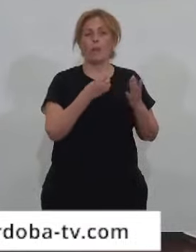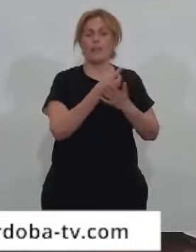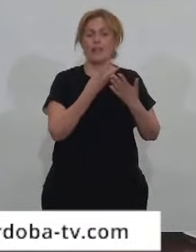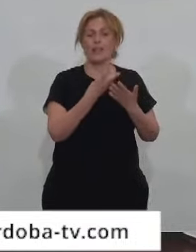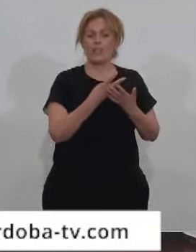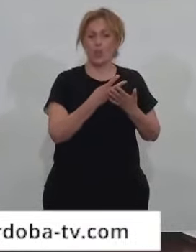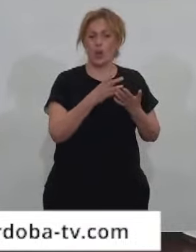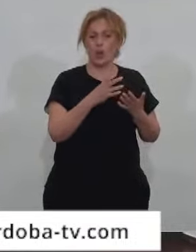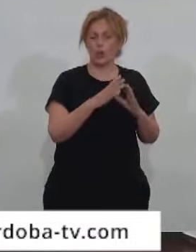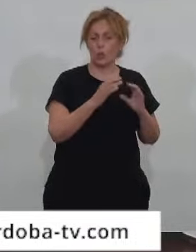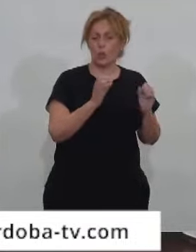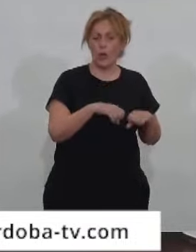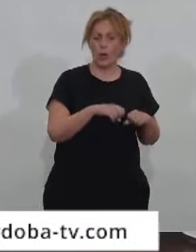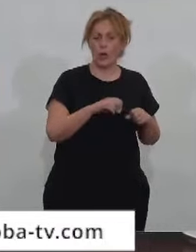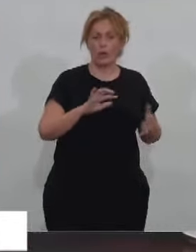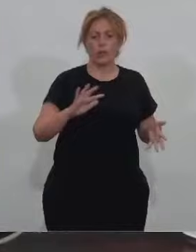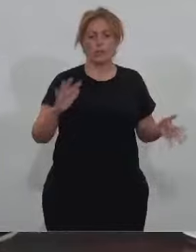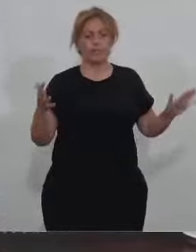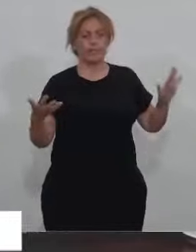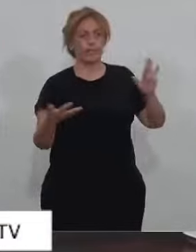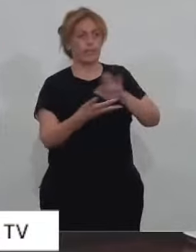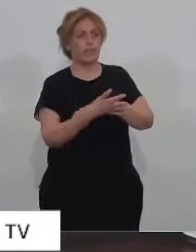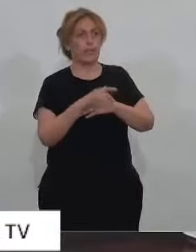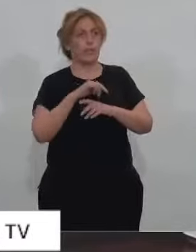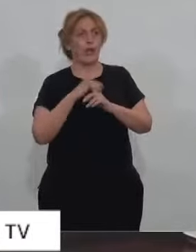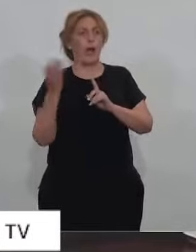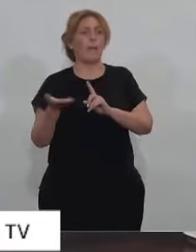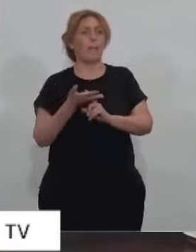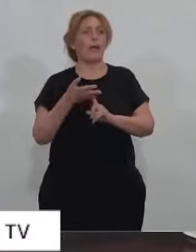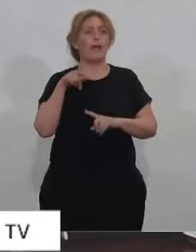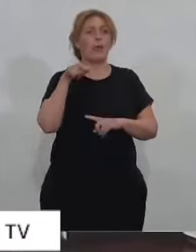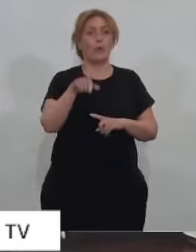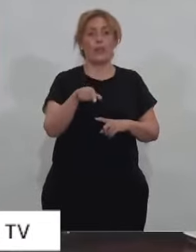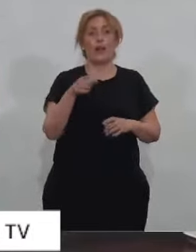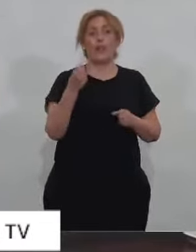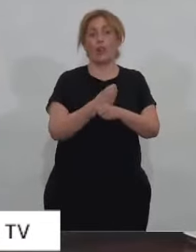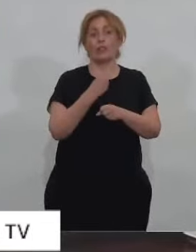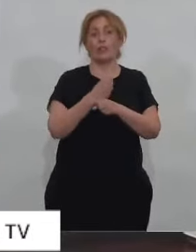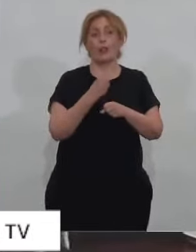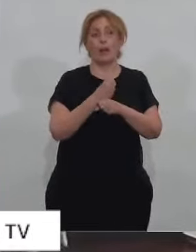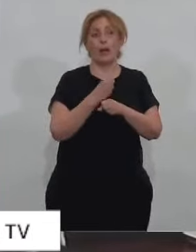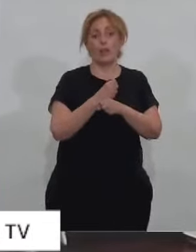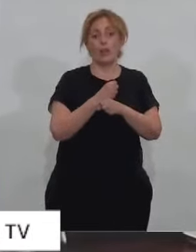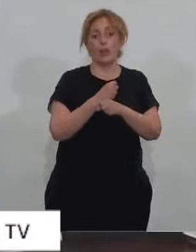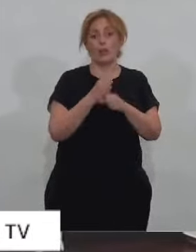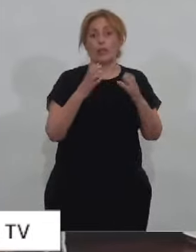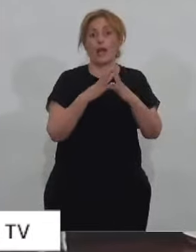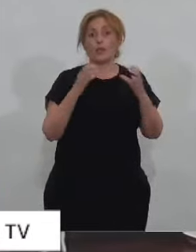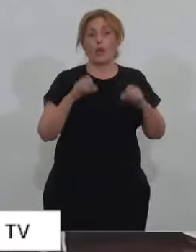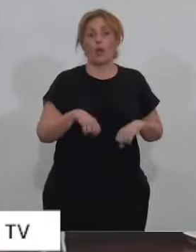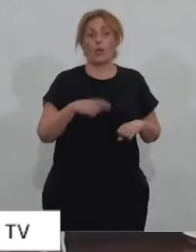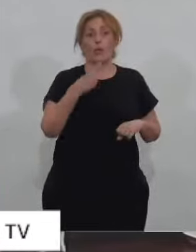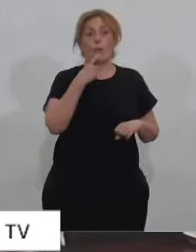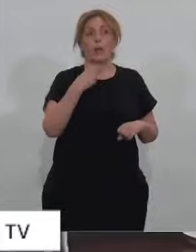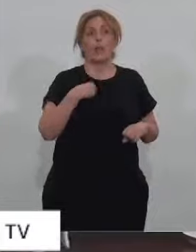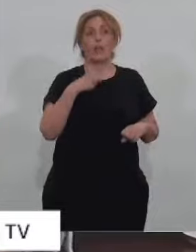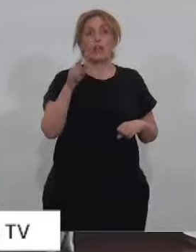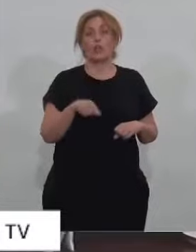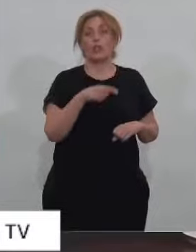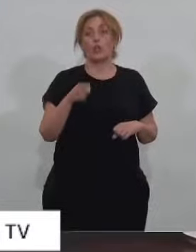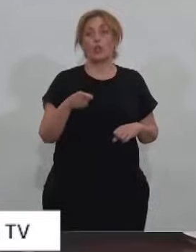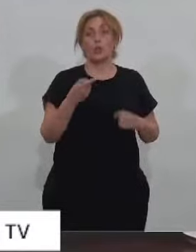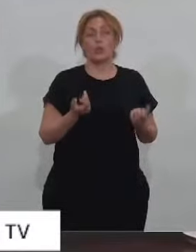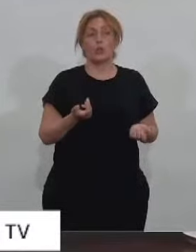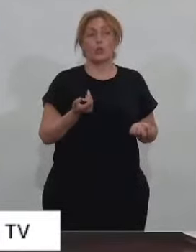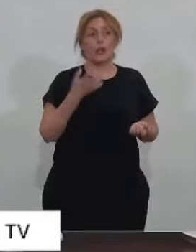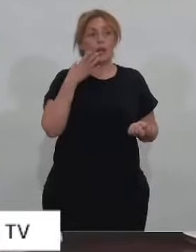estaban acogidos a ese acuerdo. No sé si es cierto o no es cierto, me gustaría que me lo dijesen, y si es cierto que se perjudica a esos trabajadores que estaban